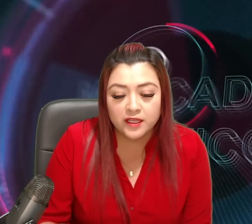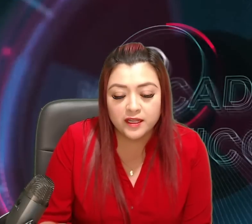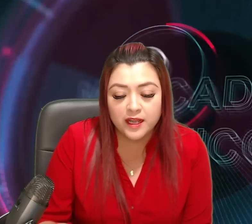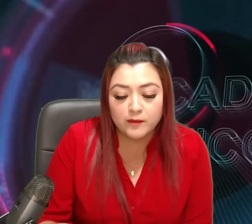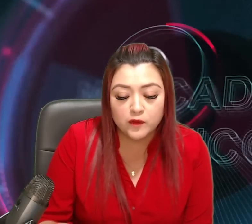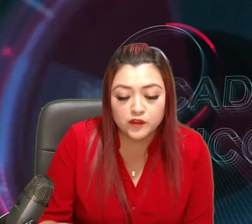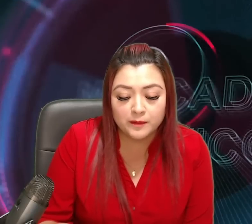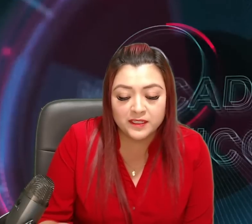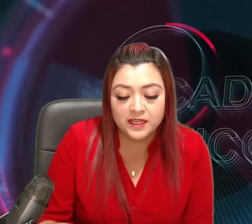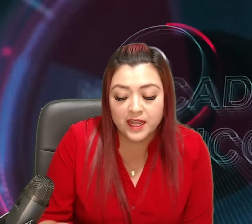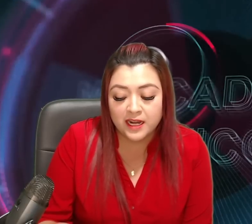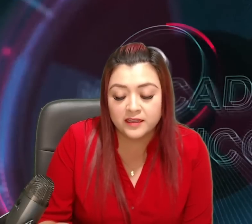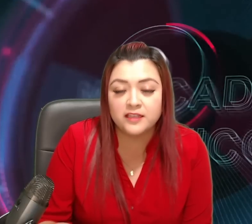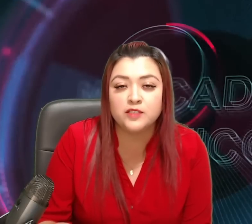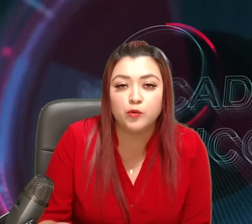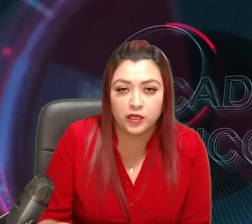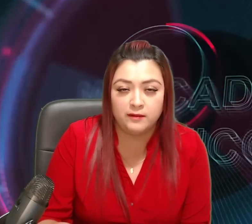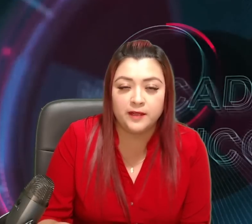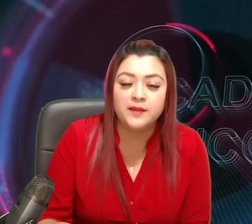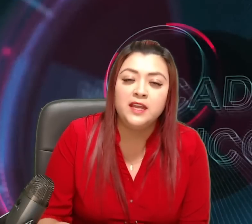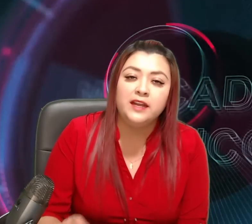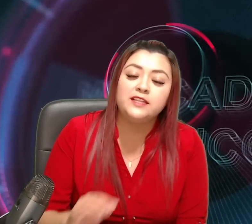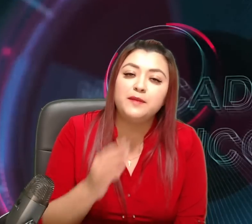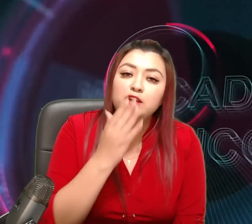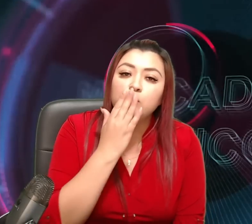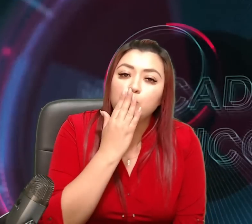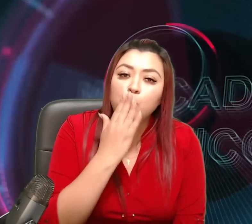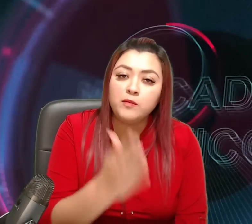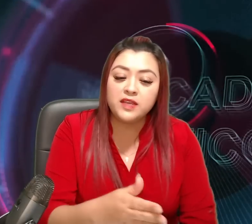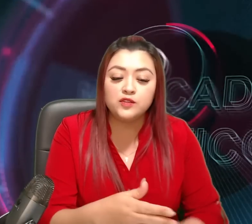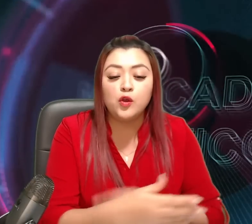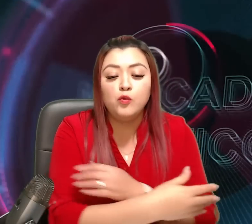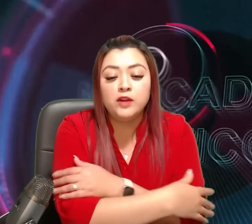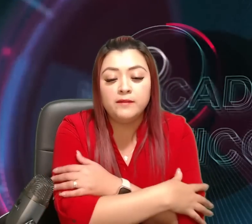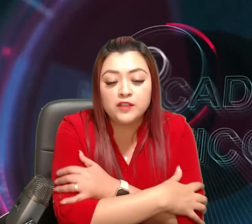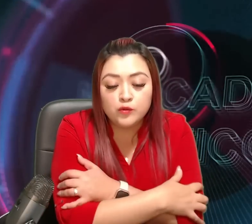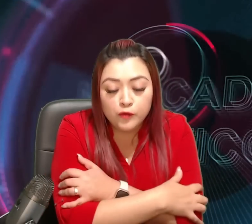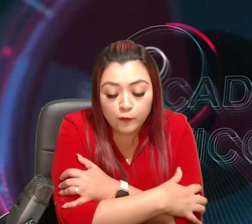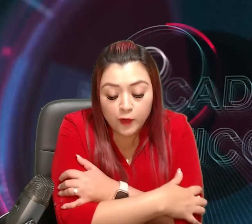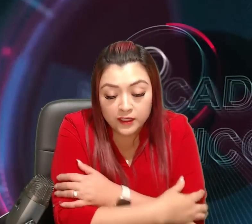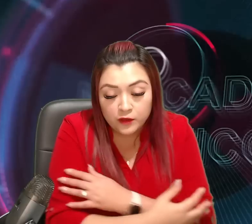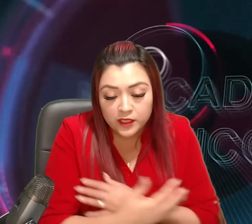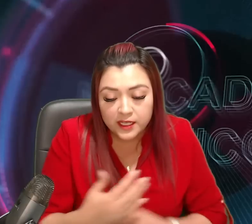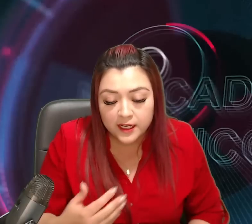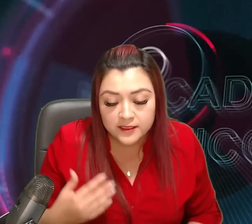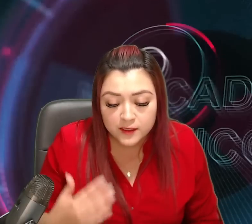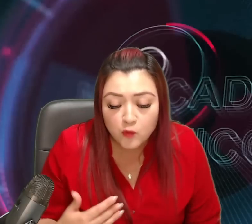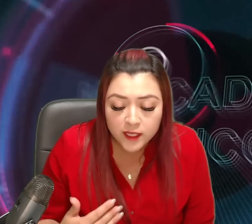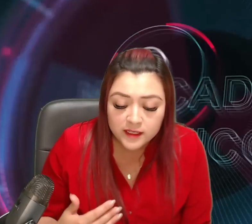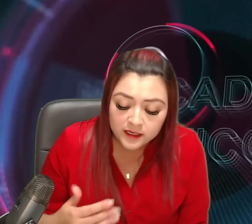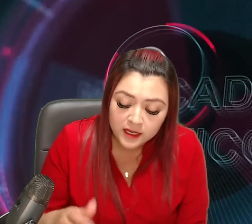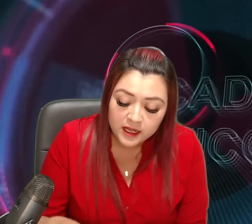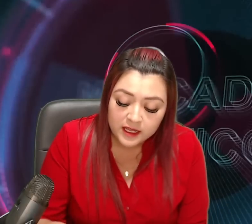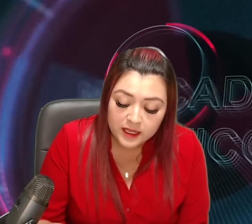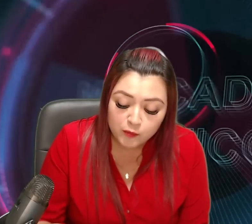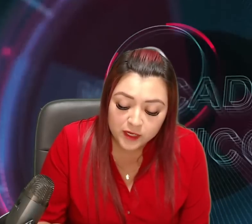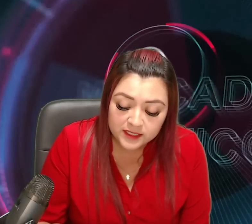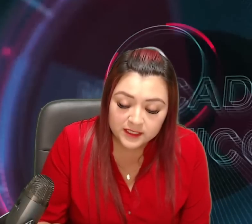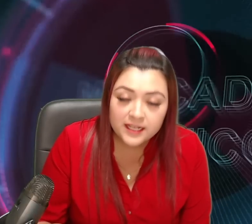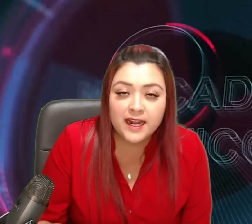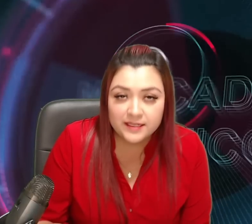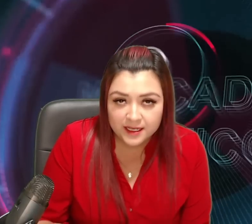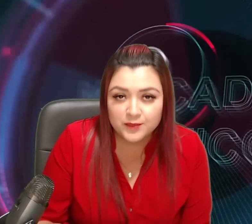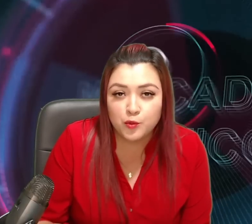cuando ya tengamos material disponible. Les mando un beso, un abrazo muy fuerte donde quiera que se encuentren y